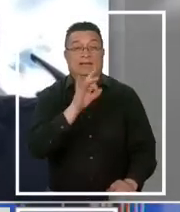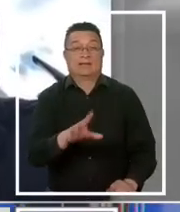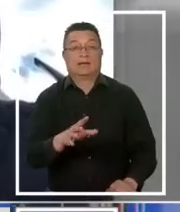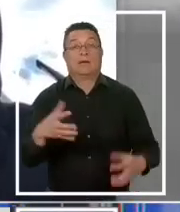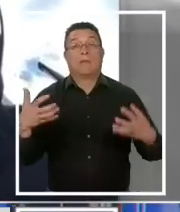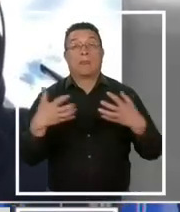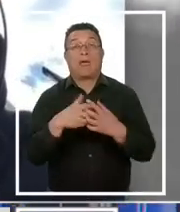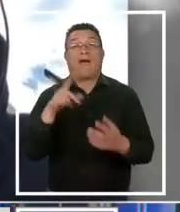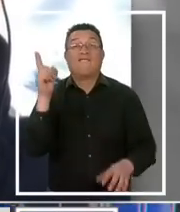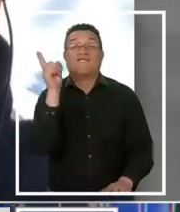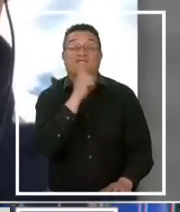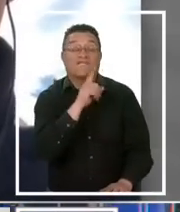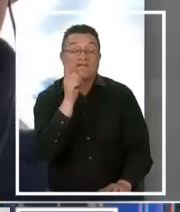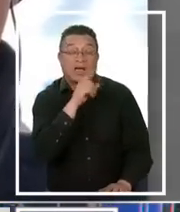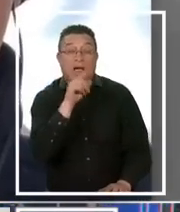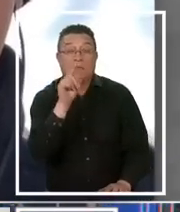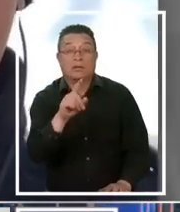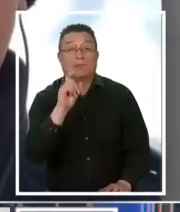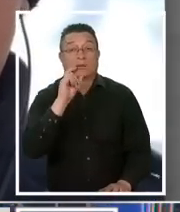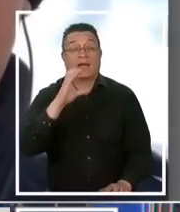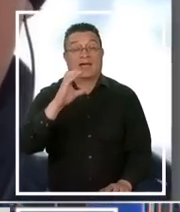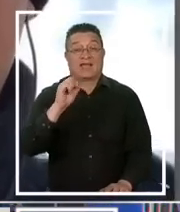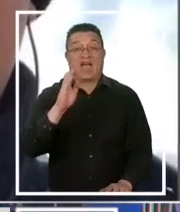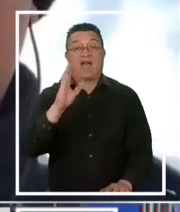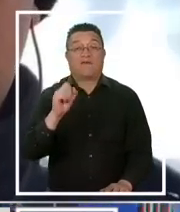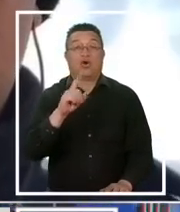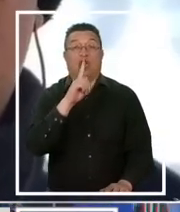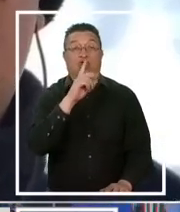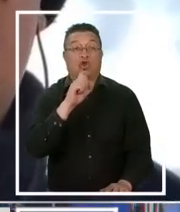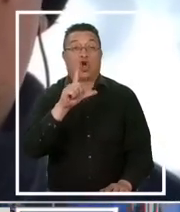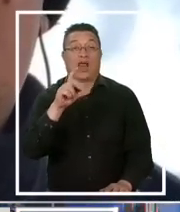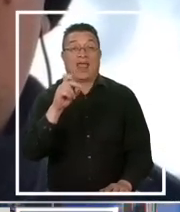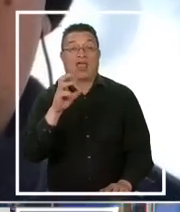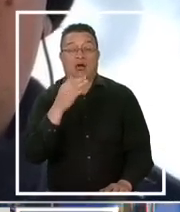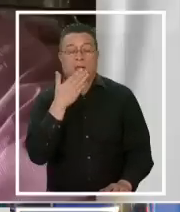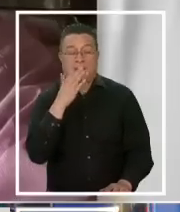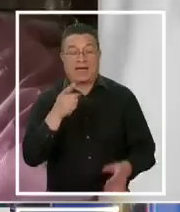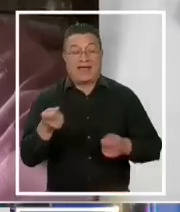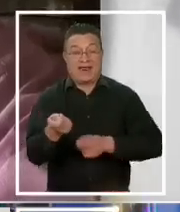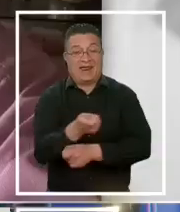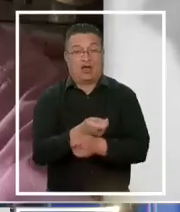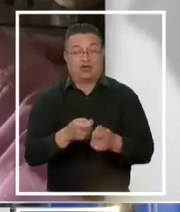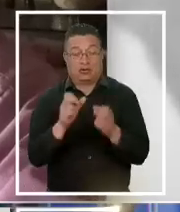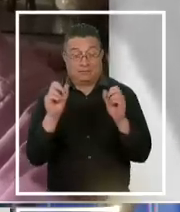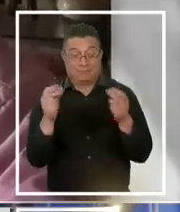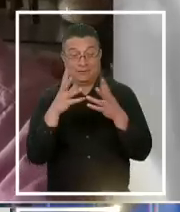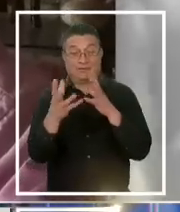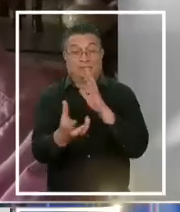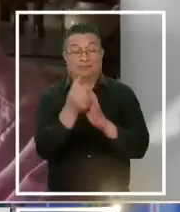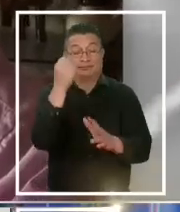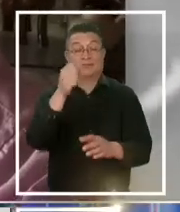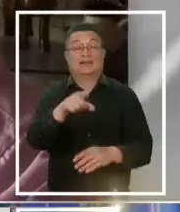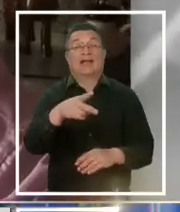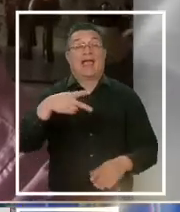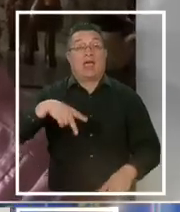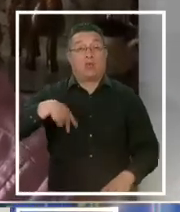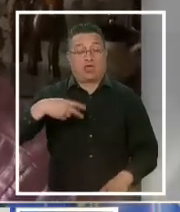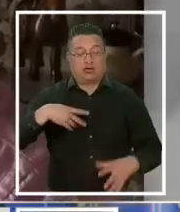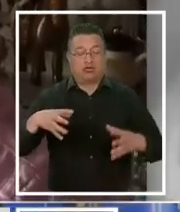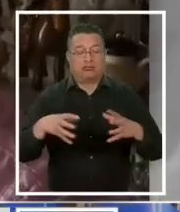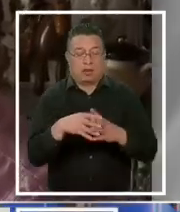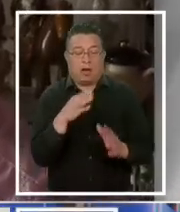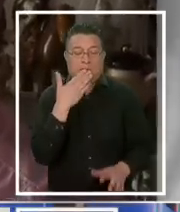dio con el paradero de El cabo Luis Toledo fue el equipo especial de negociación y rescate de Rehenes en Ecuador